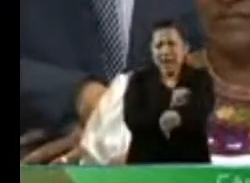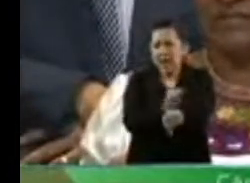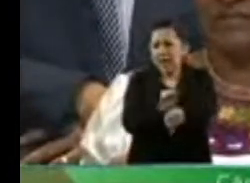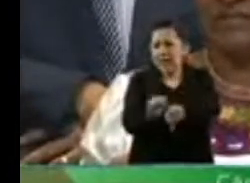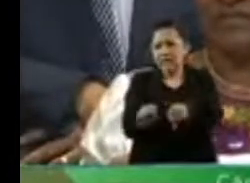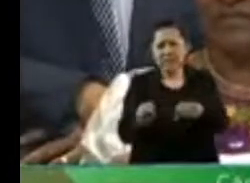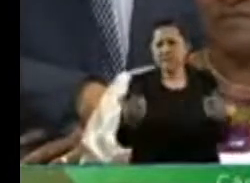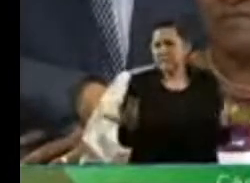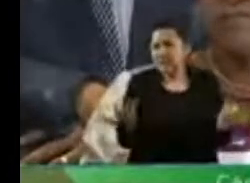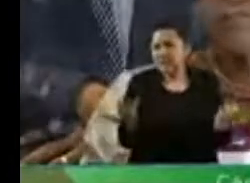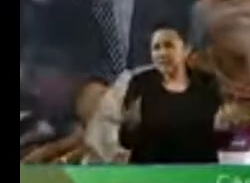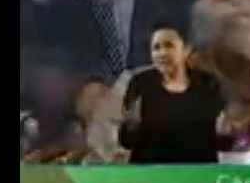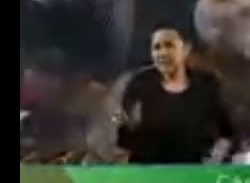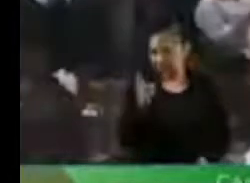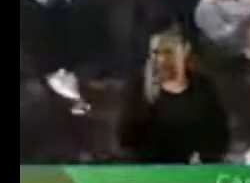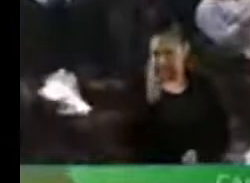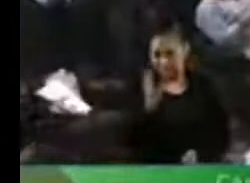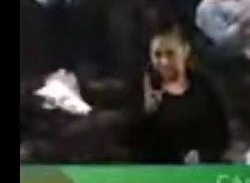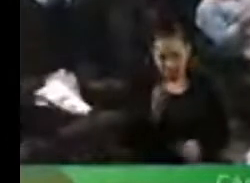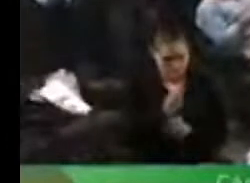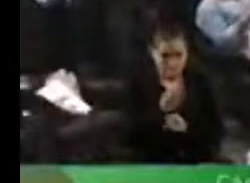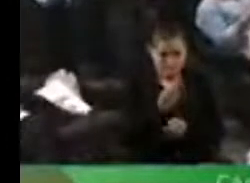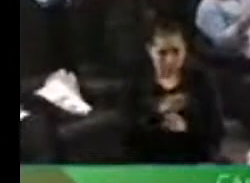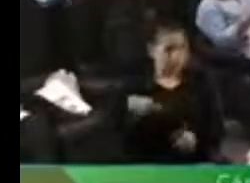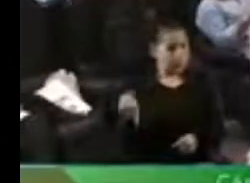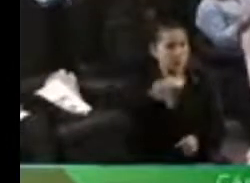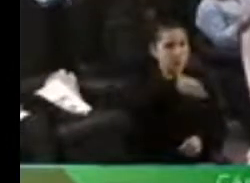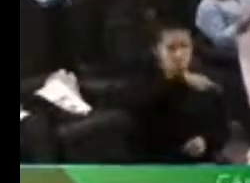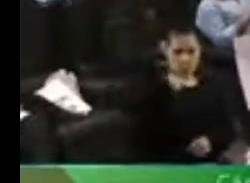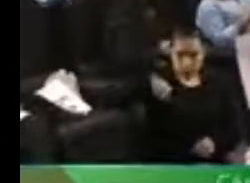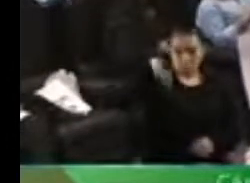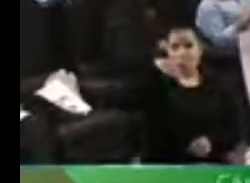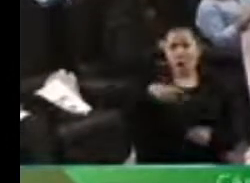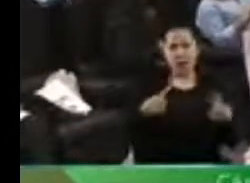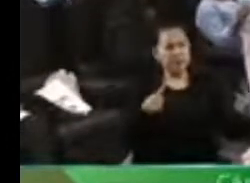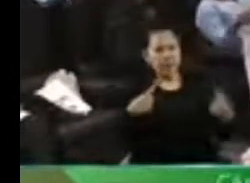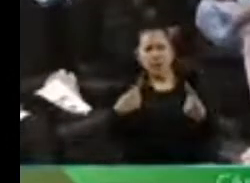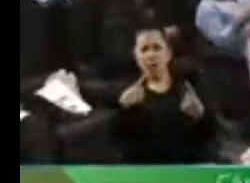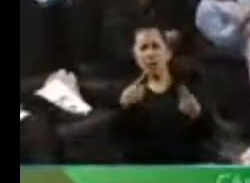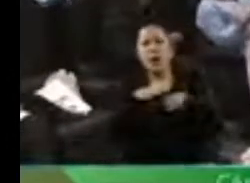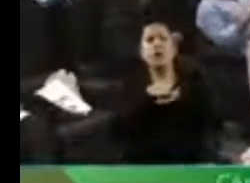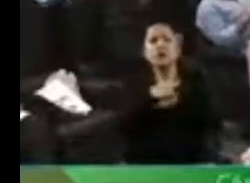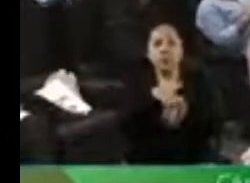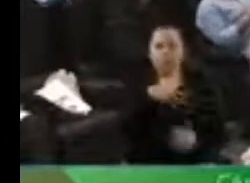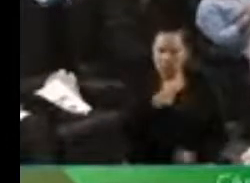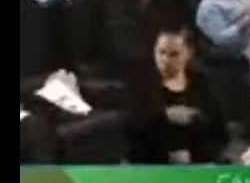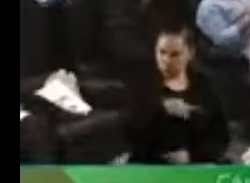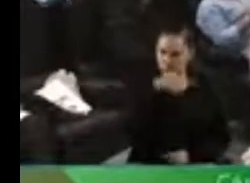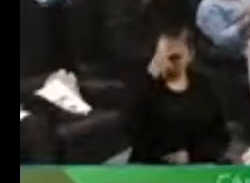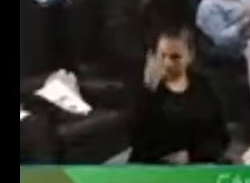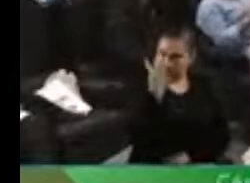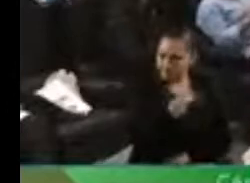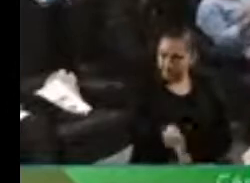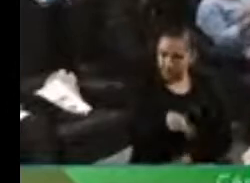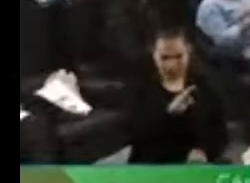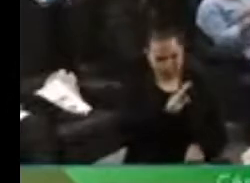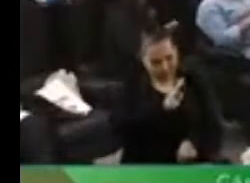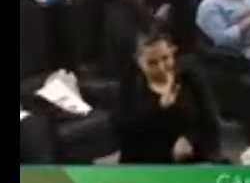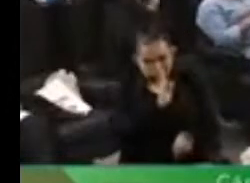aquí estamos discutiendo la soberanía nacional en